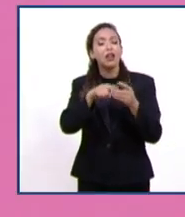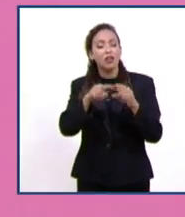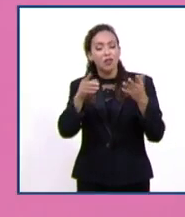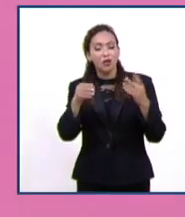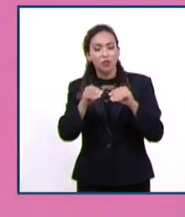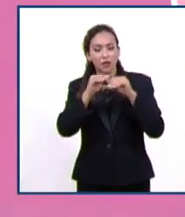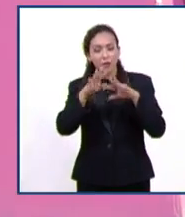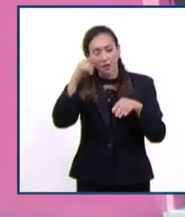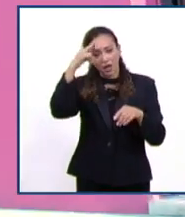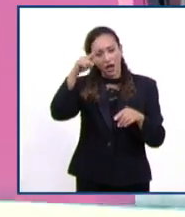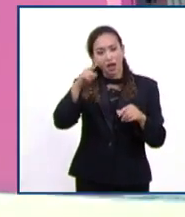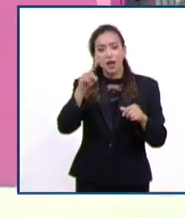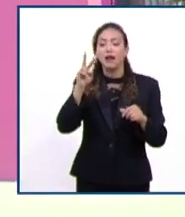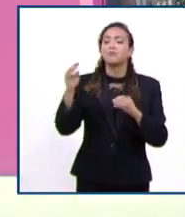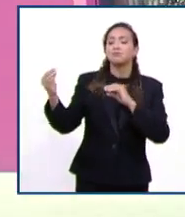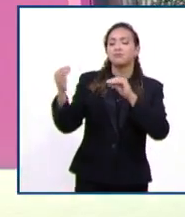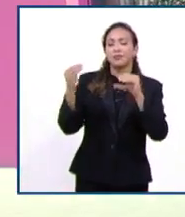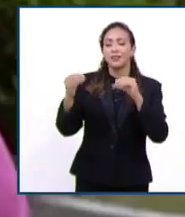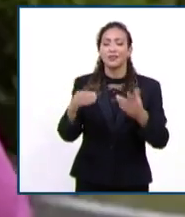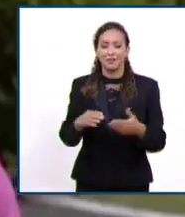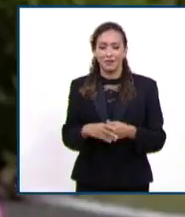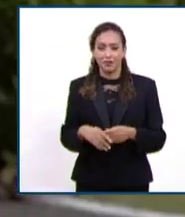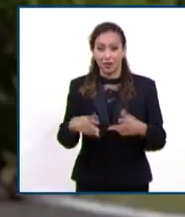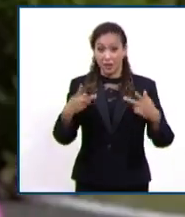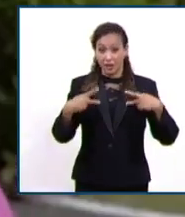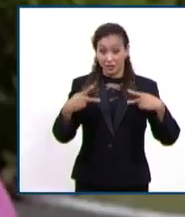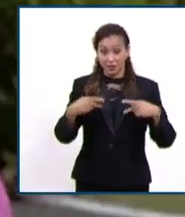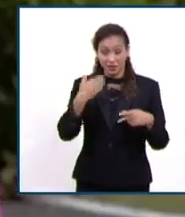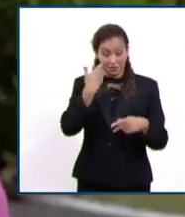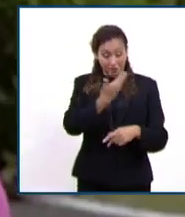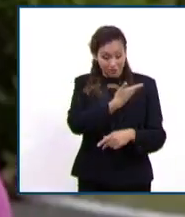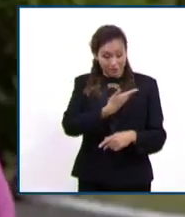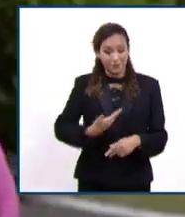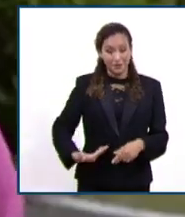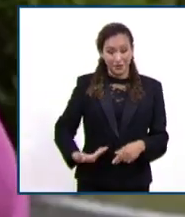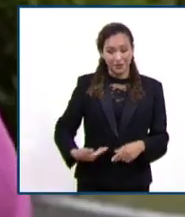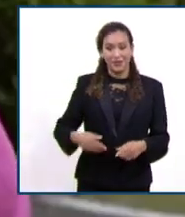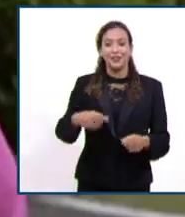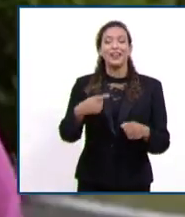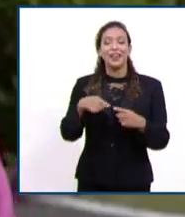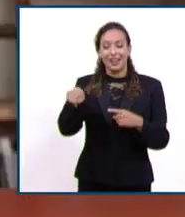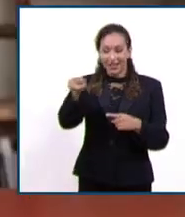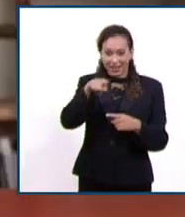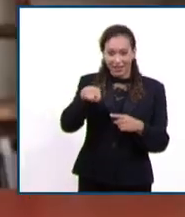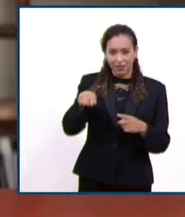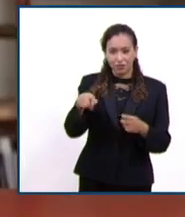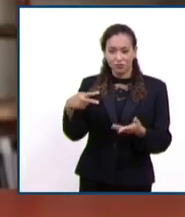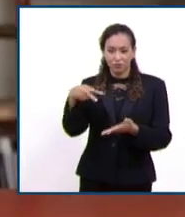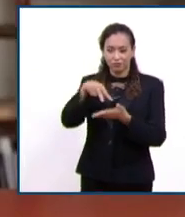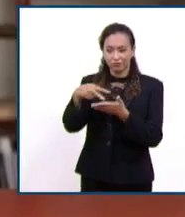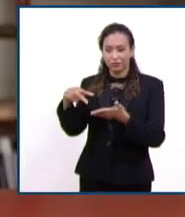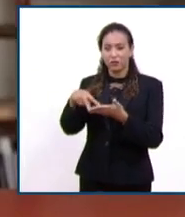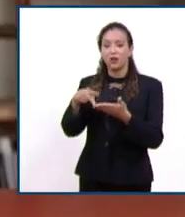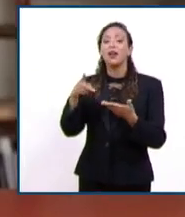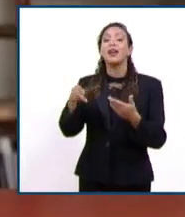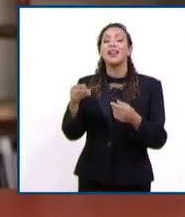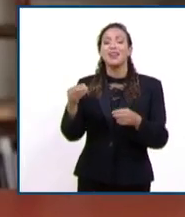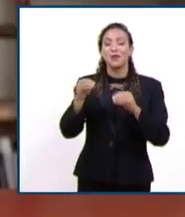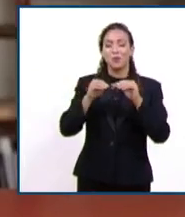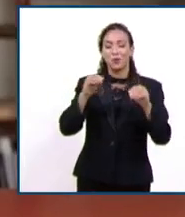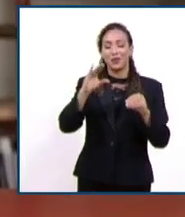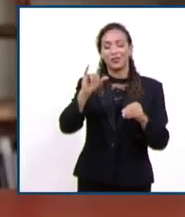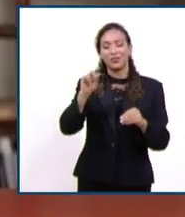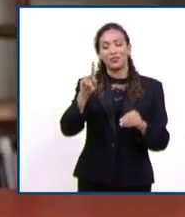y asistencia a los debates entre los aspirantes a la presidencia de la República. El acuerdo fue impugnado por Movimiento Ciudadano